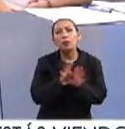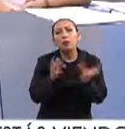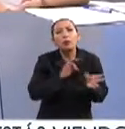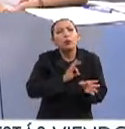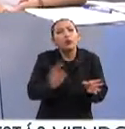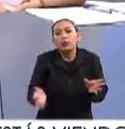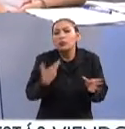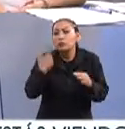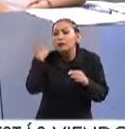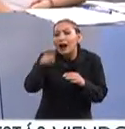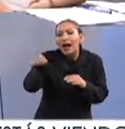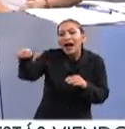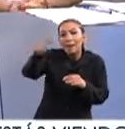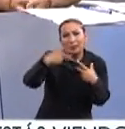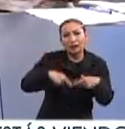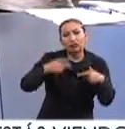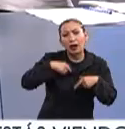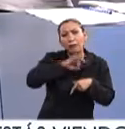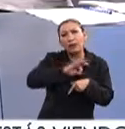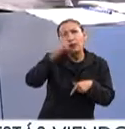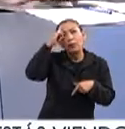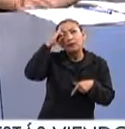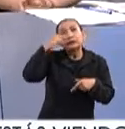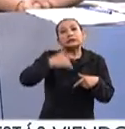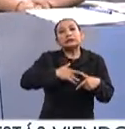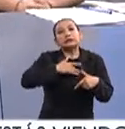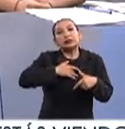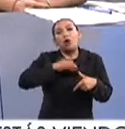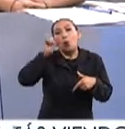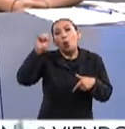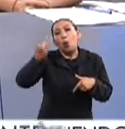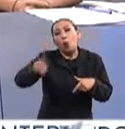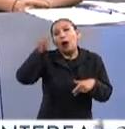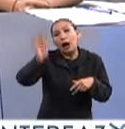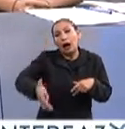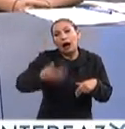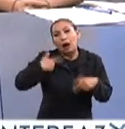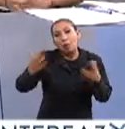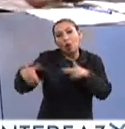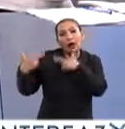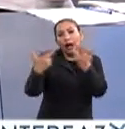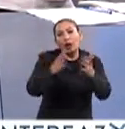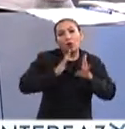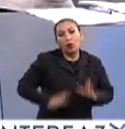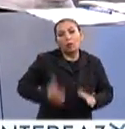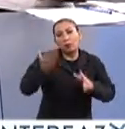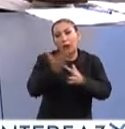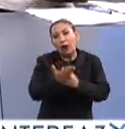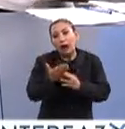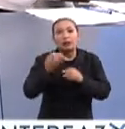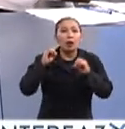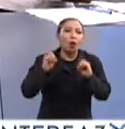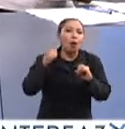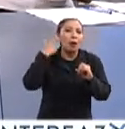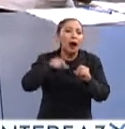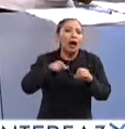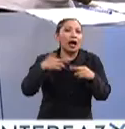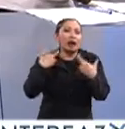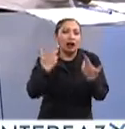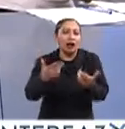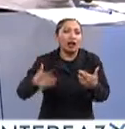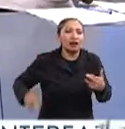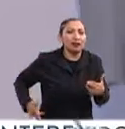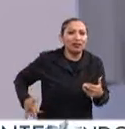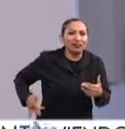a la población en este aspecto y qué otras técnicas, como por ejemplo esta técnica precisamente para la donación de